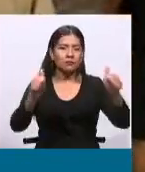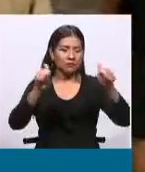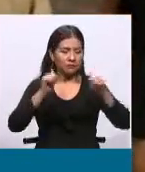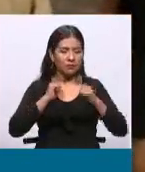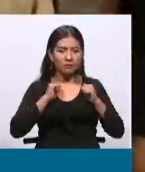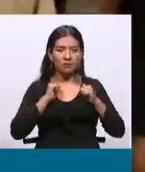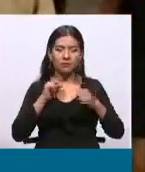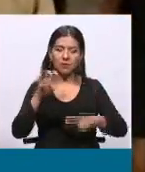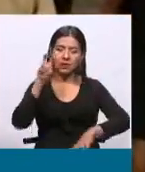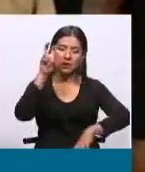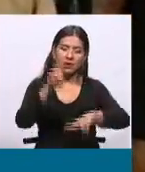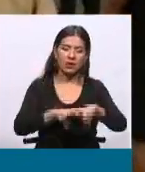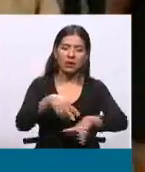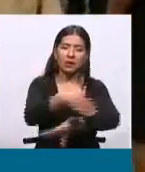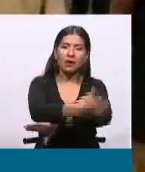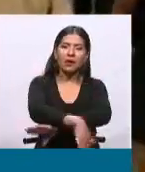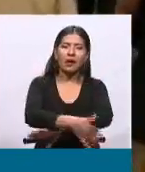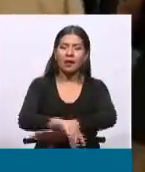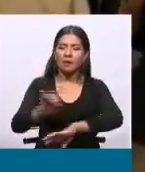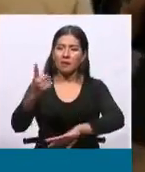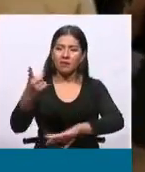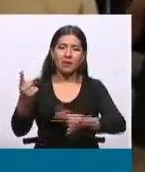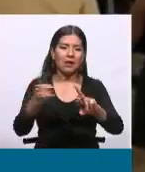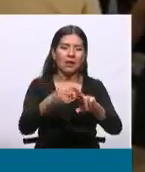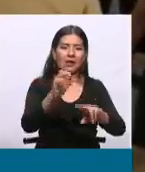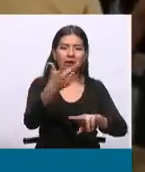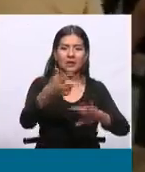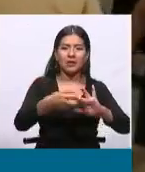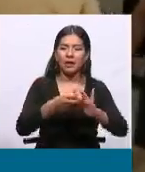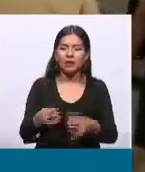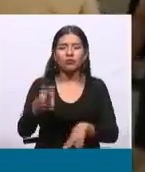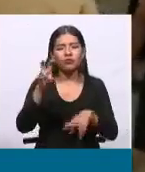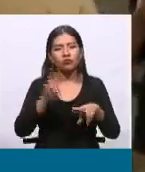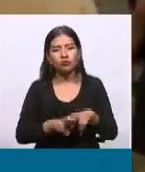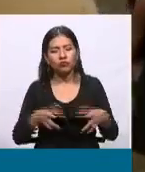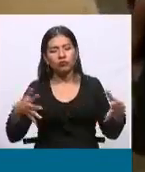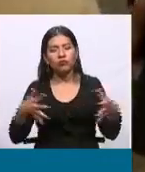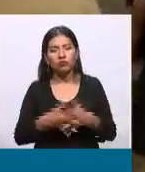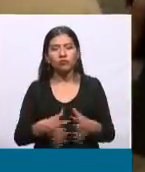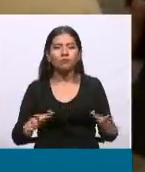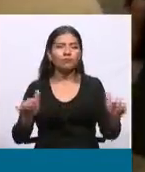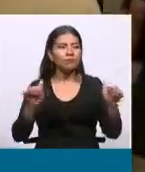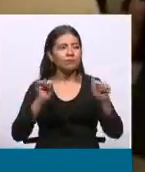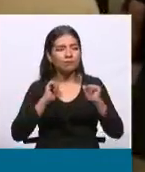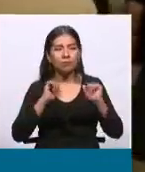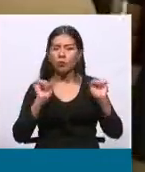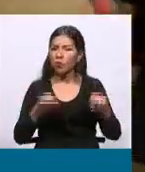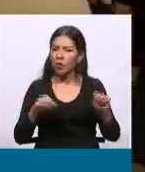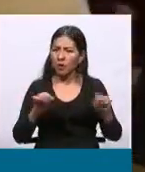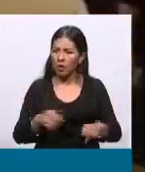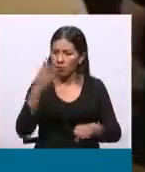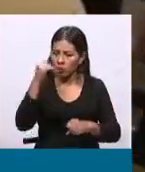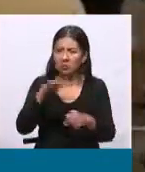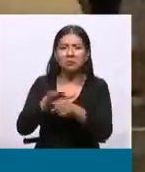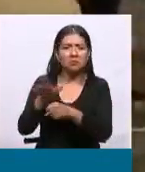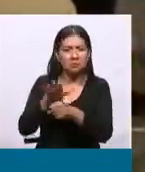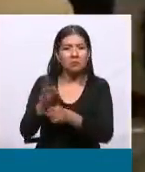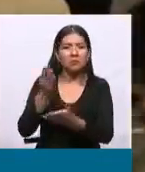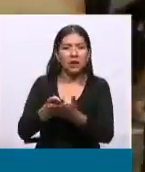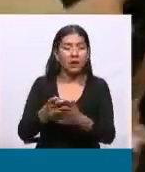una esquina del primer al tercer anillo sin ningún desparpajo, mientras la gente que menos